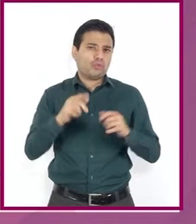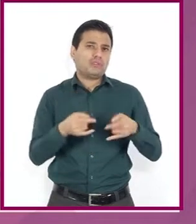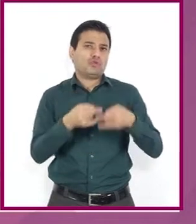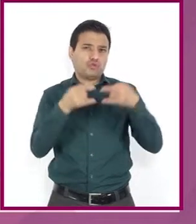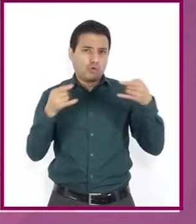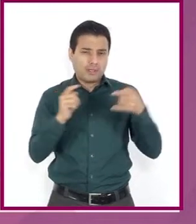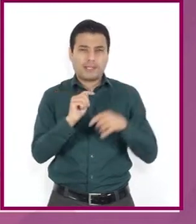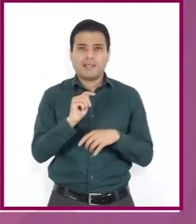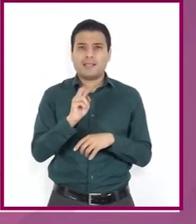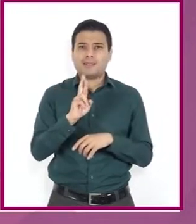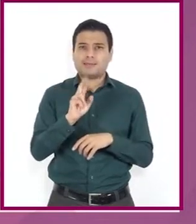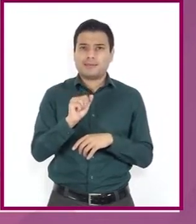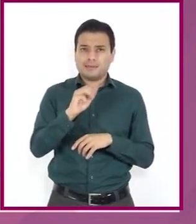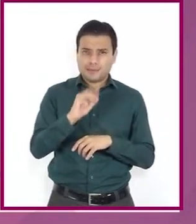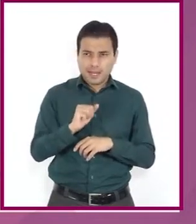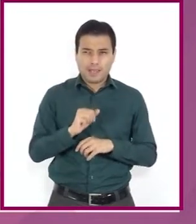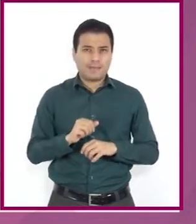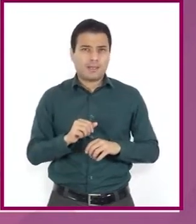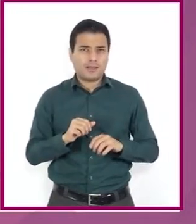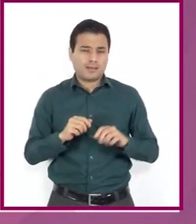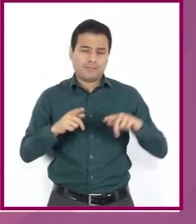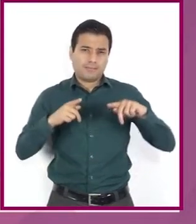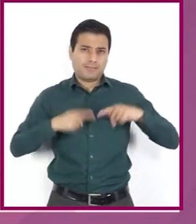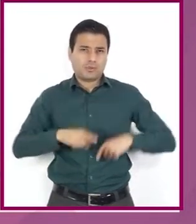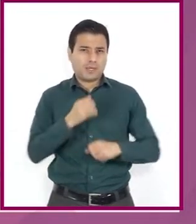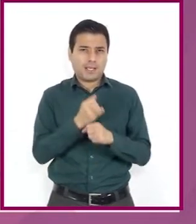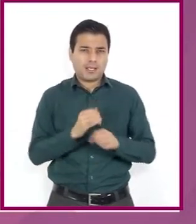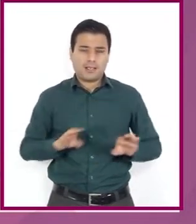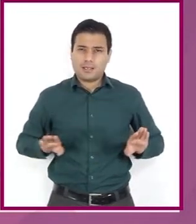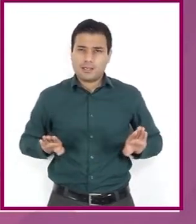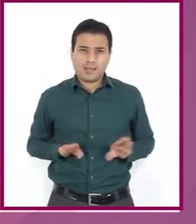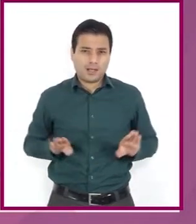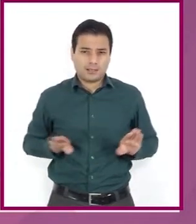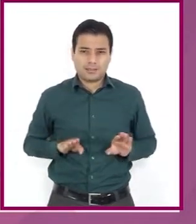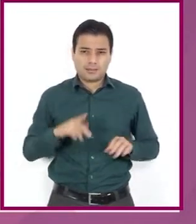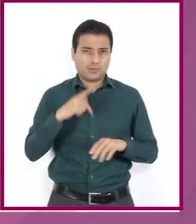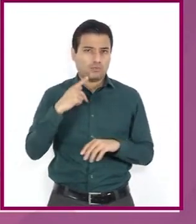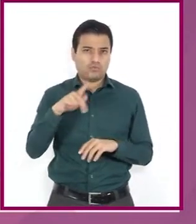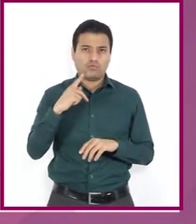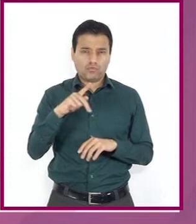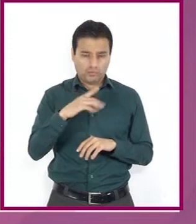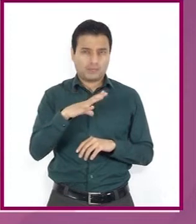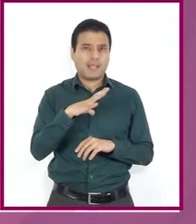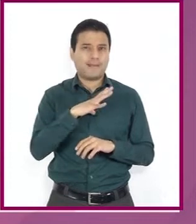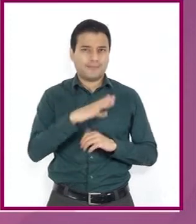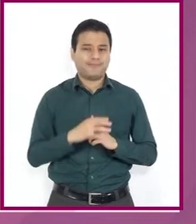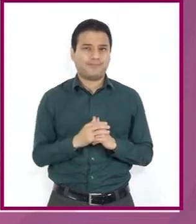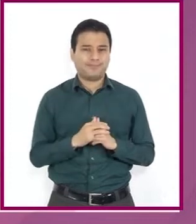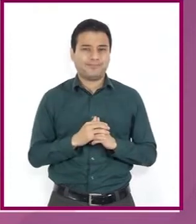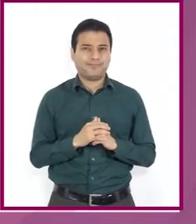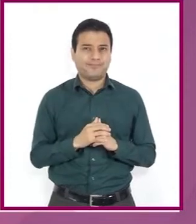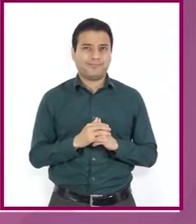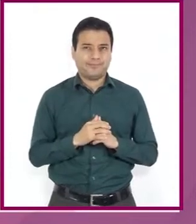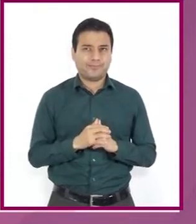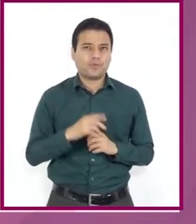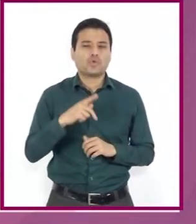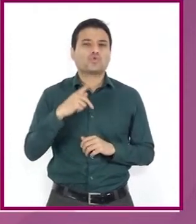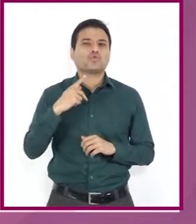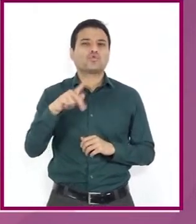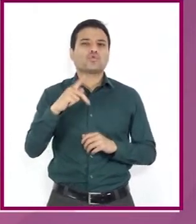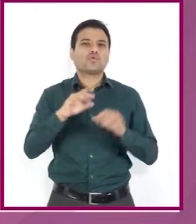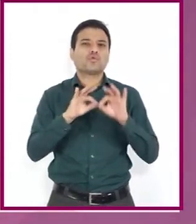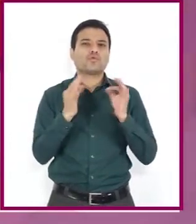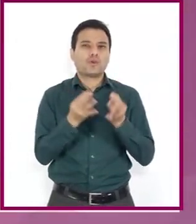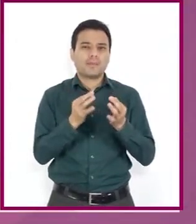ciertas características específicas que dan vida a una historia a través de su forma de interactuar, de hablar,